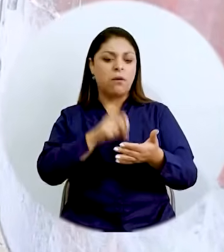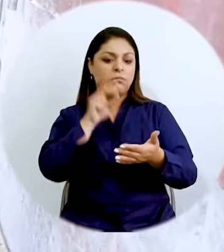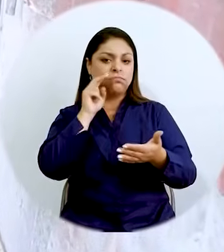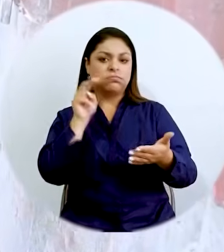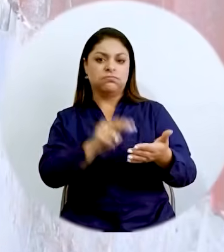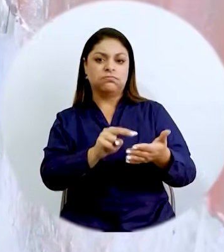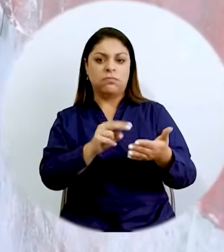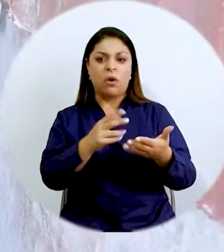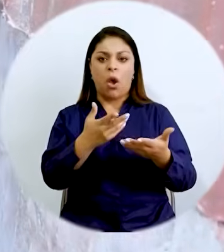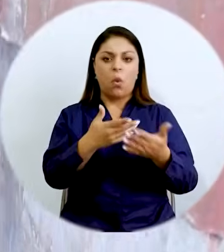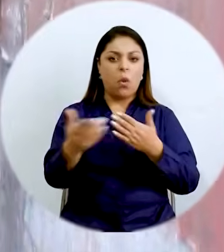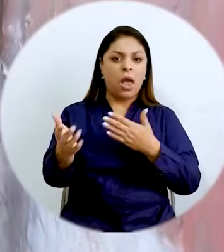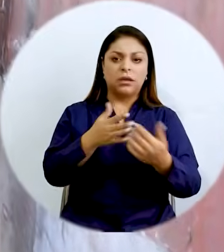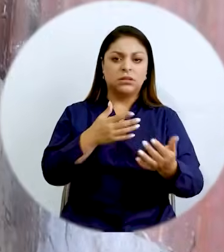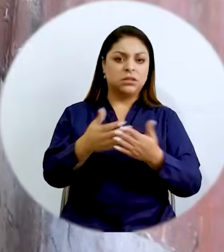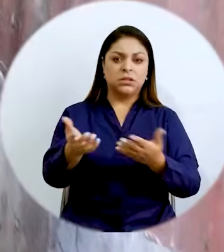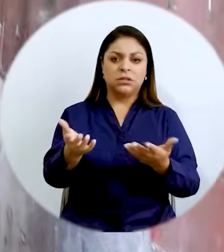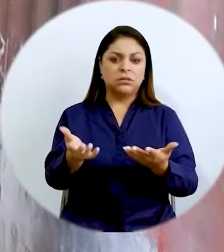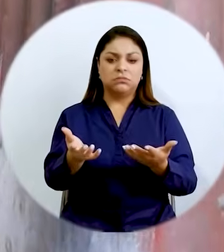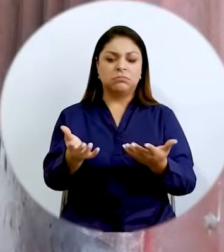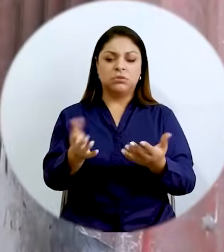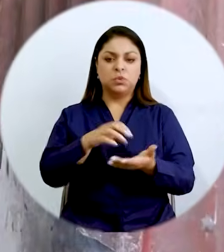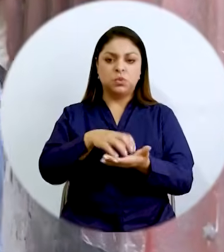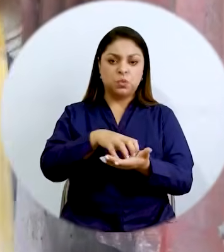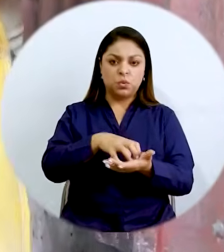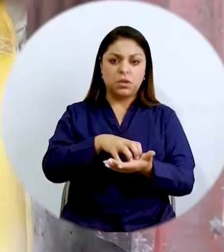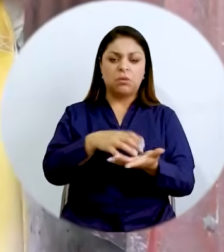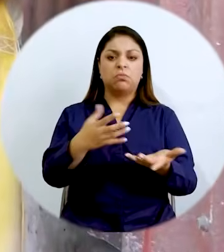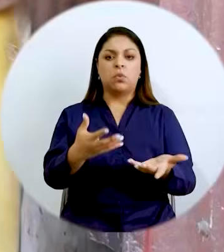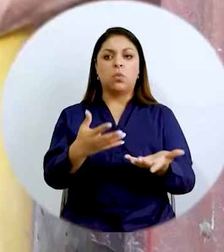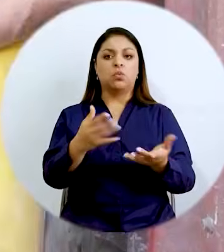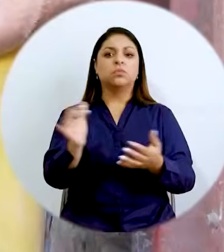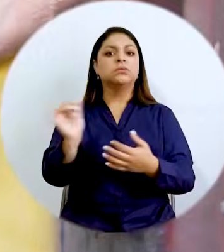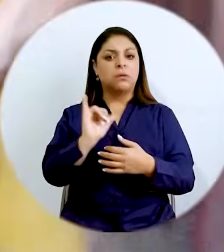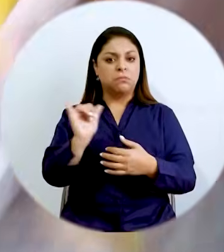¿verdad? Donde podemos verificar cualquier